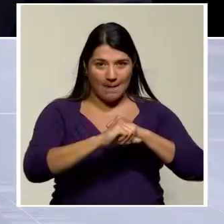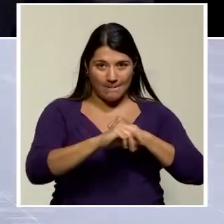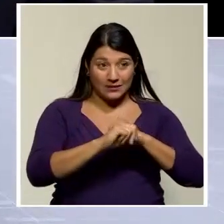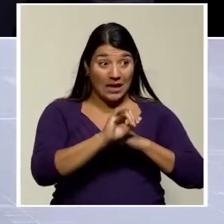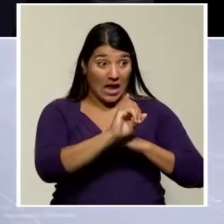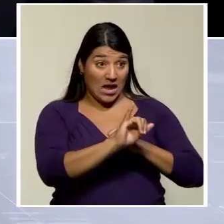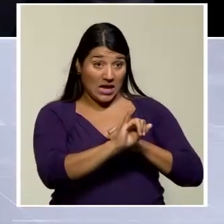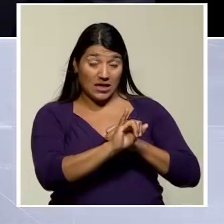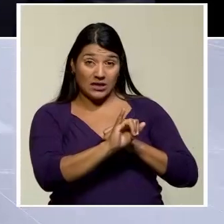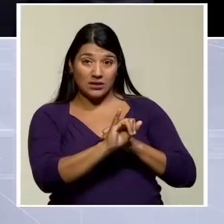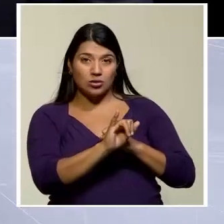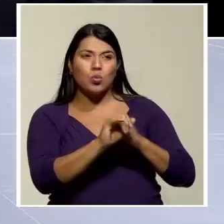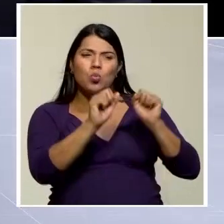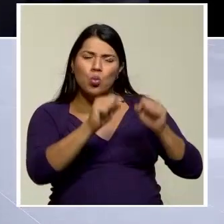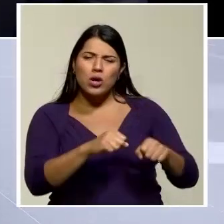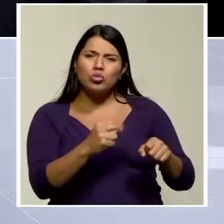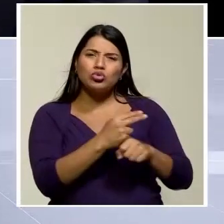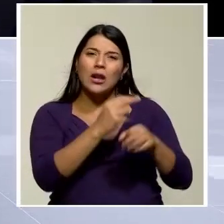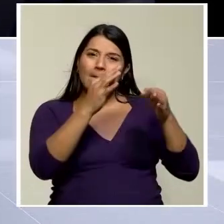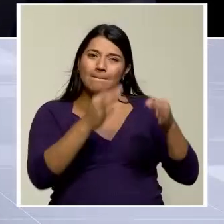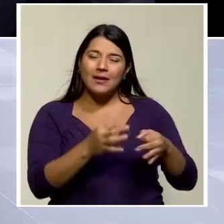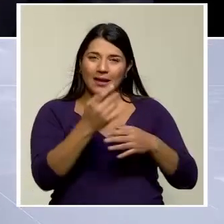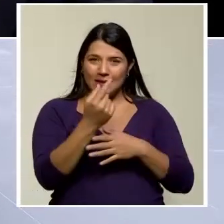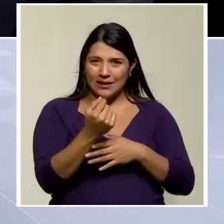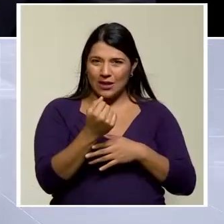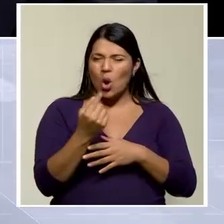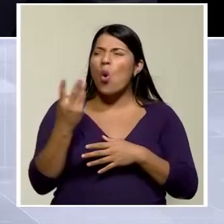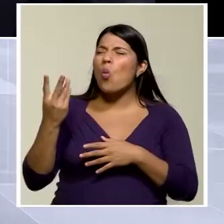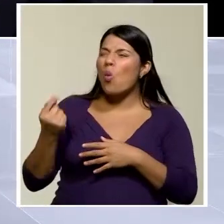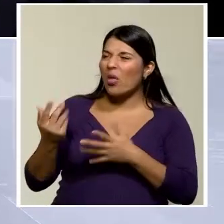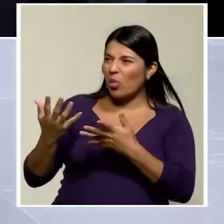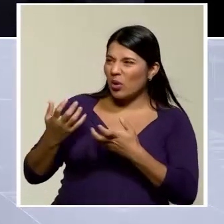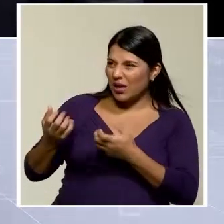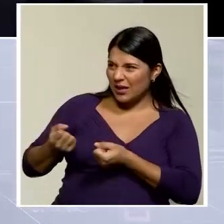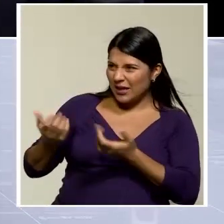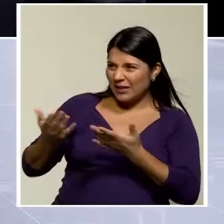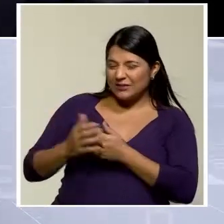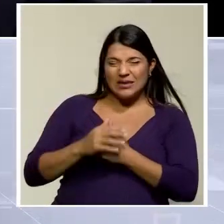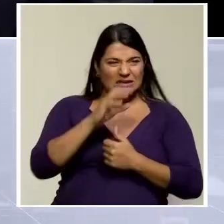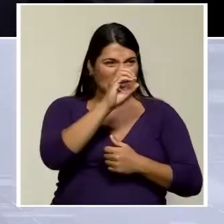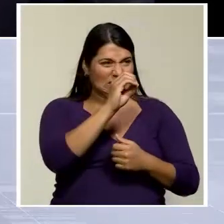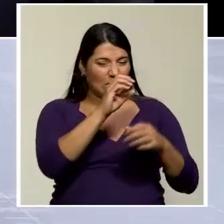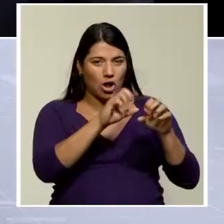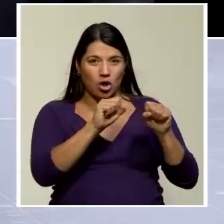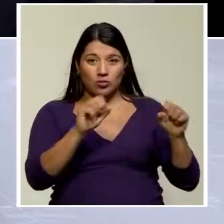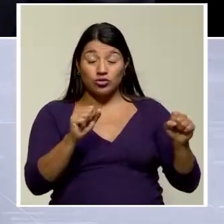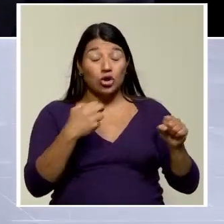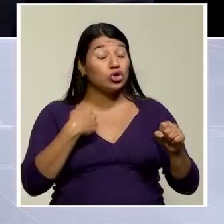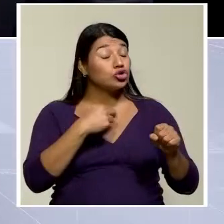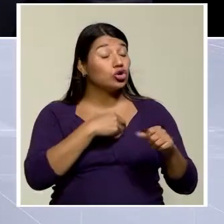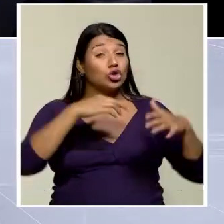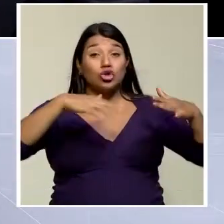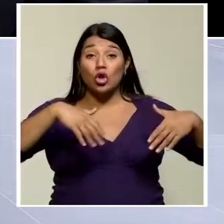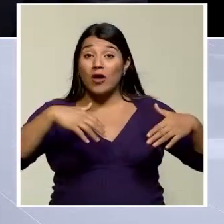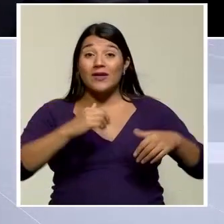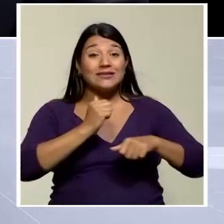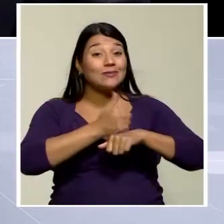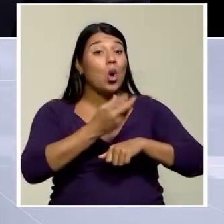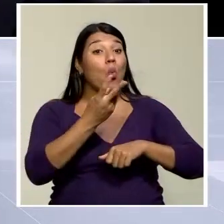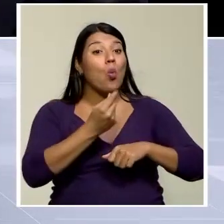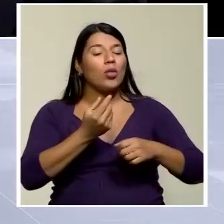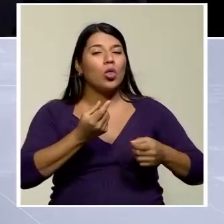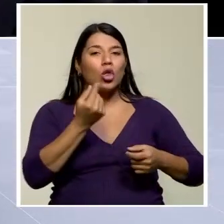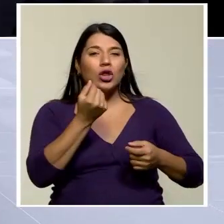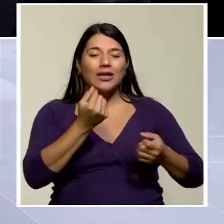carta de presentación, usar bien los recursos, cero mancha de corrupción. No hemos definido todavía eso porque eso va a